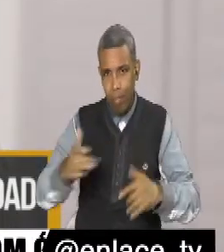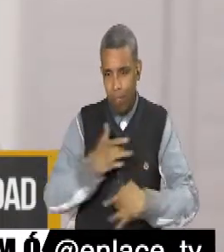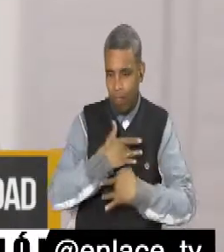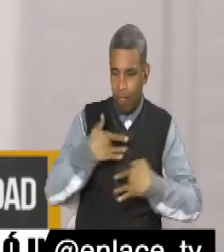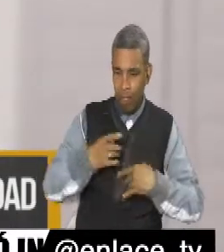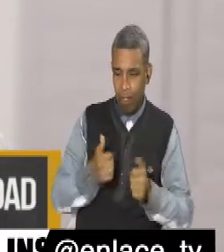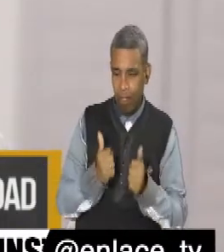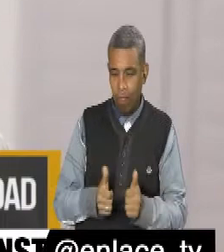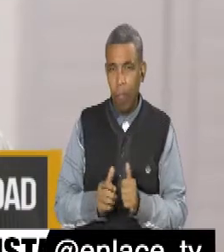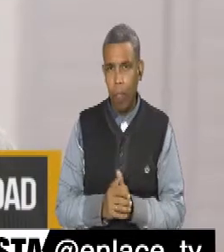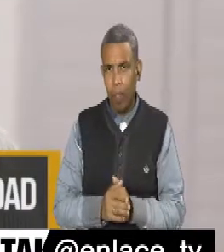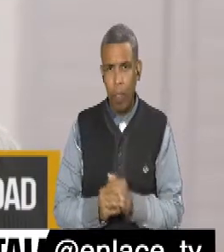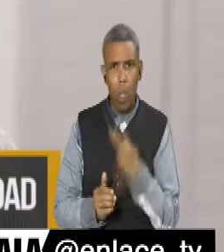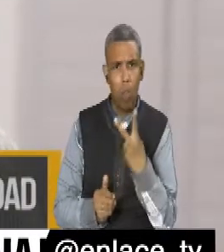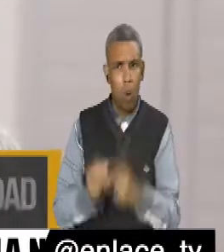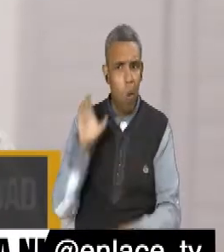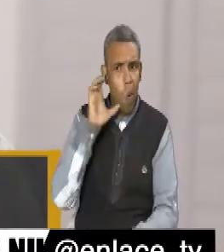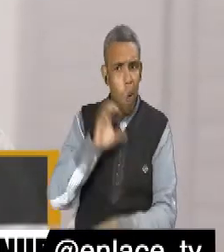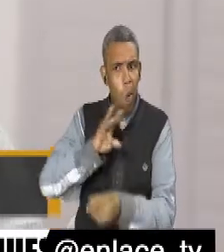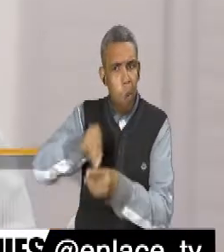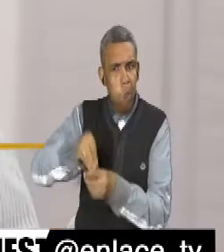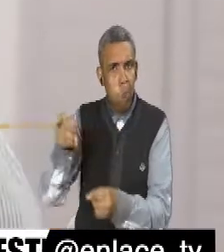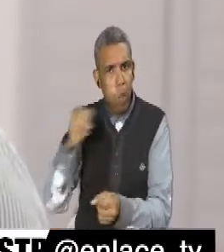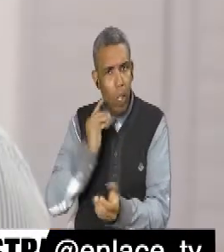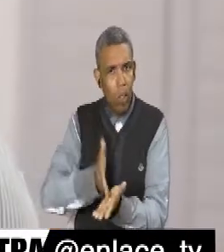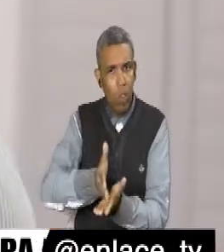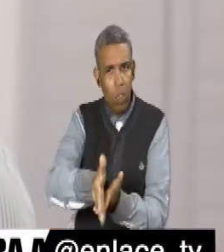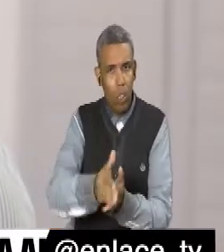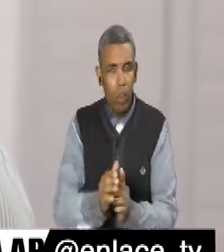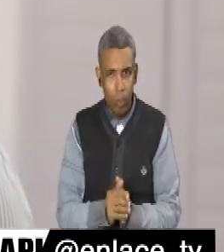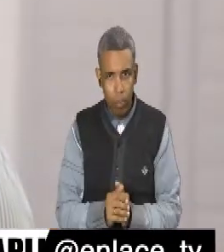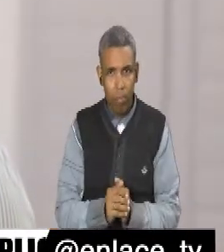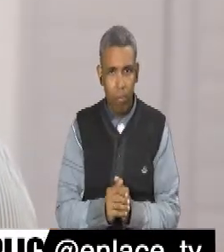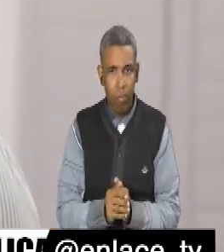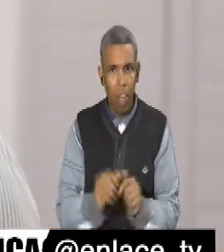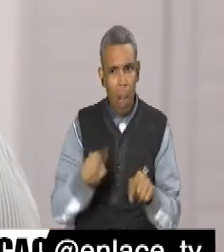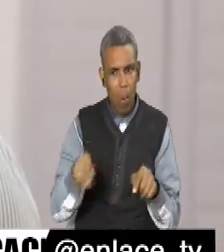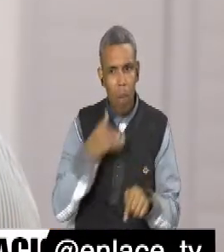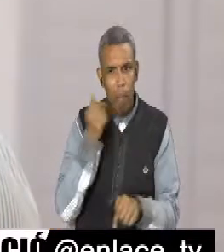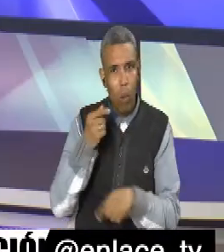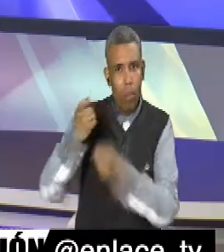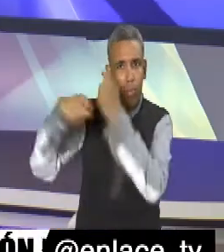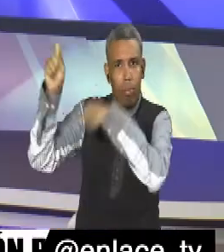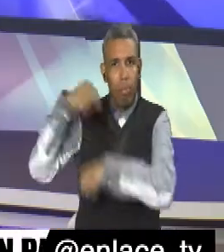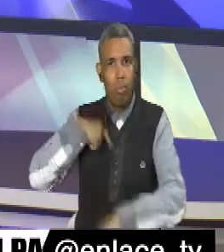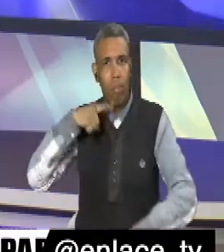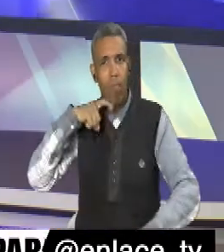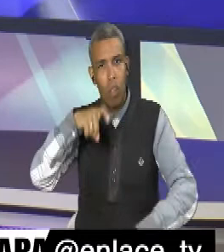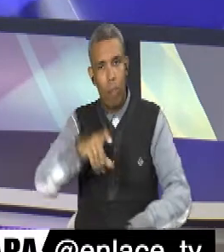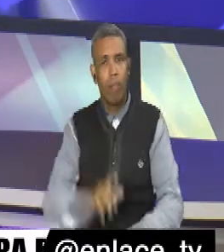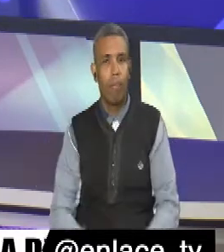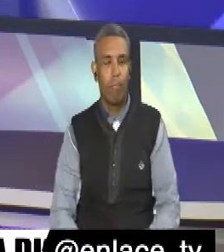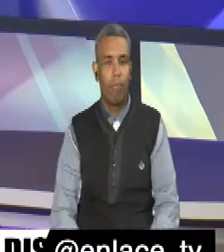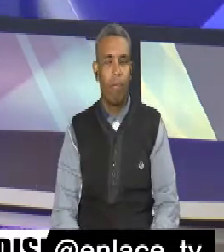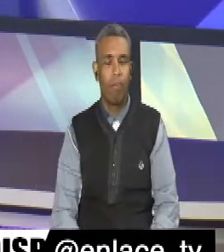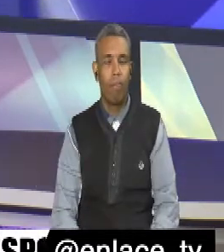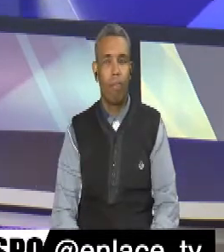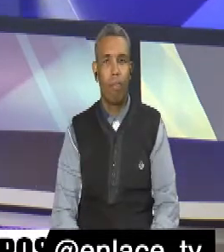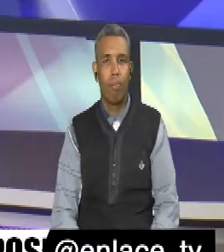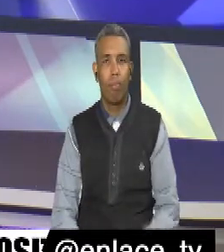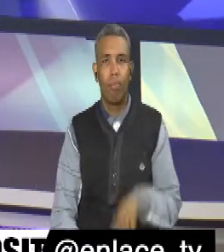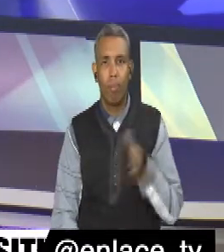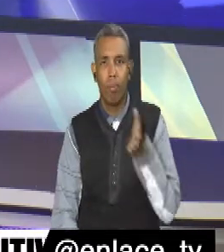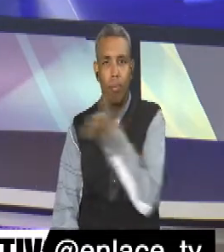local para que fueran derivados a instituciones de mayor complejidad en la ciudad de Bucaramanga. En otra información, el